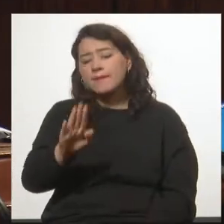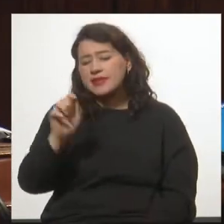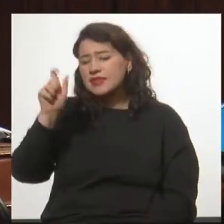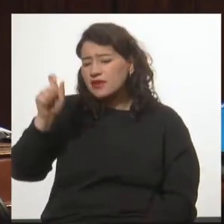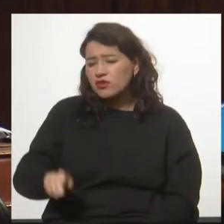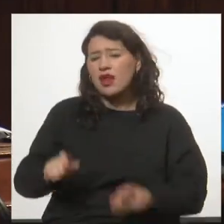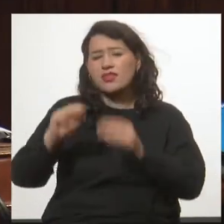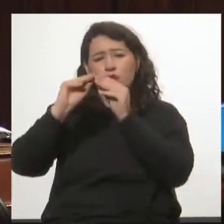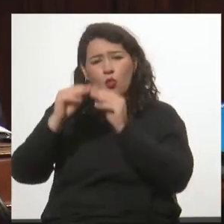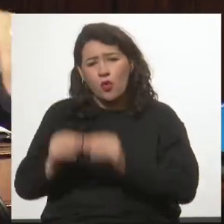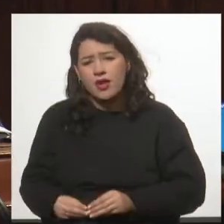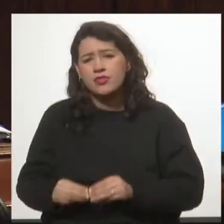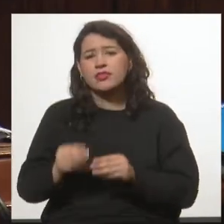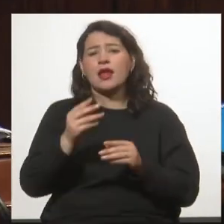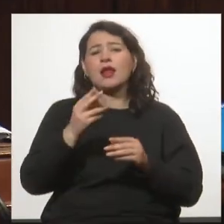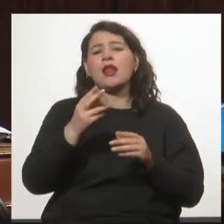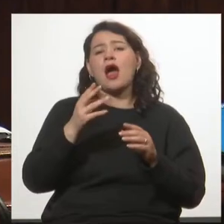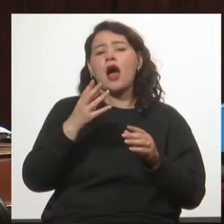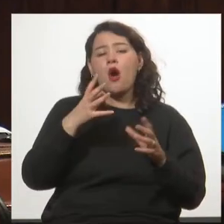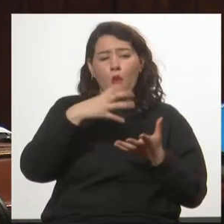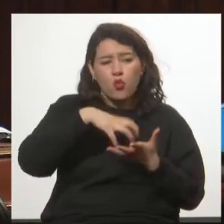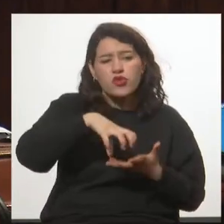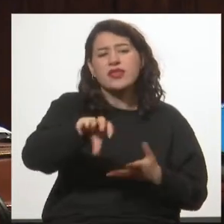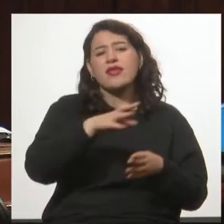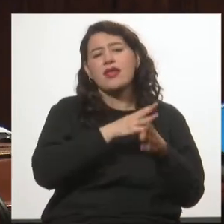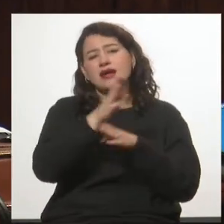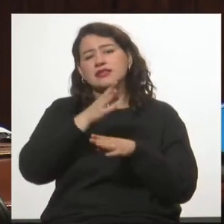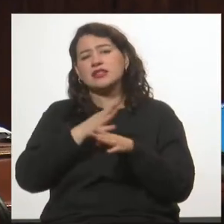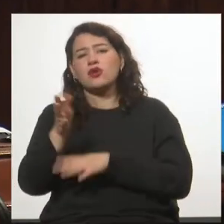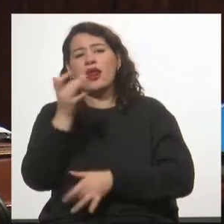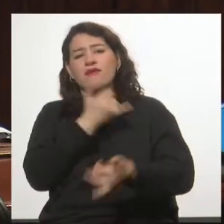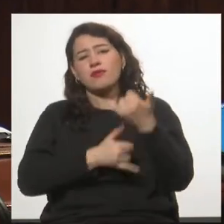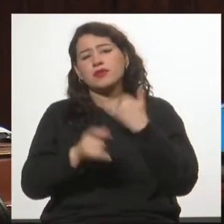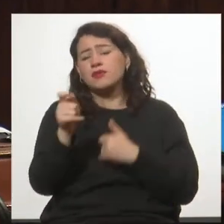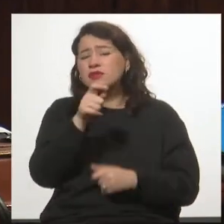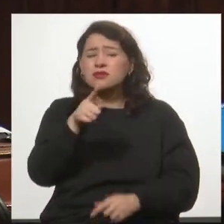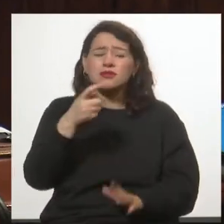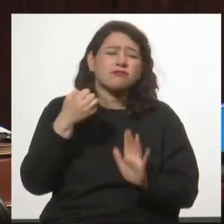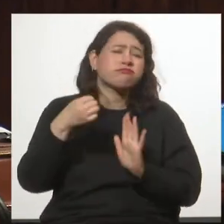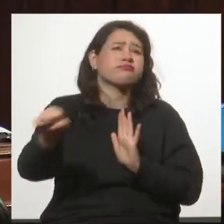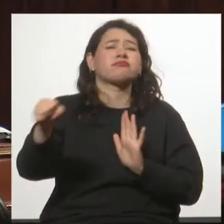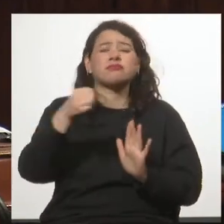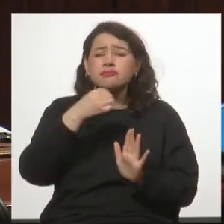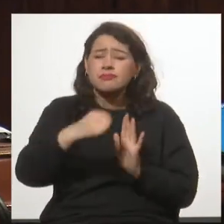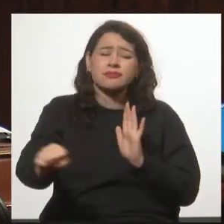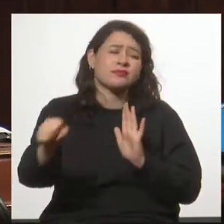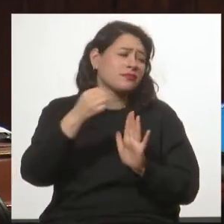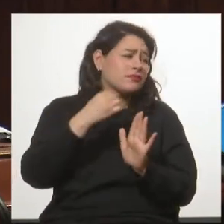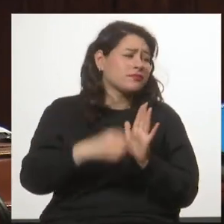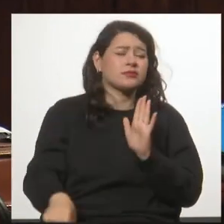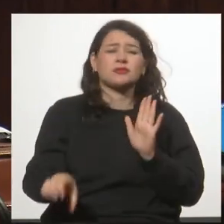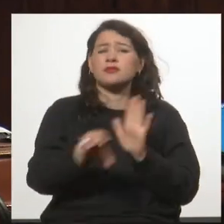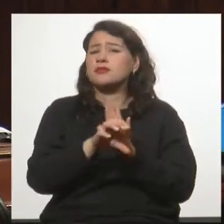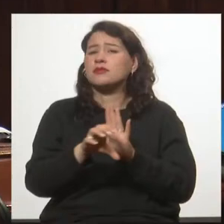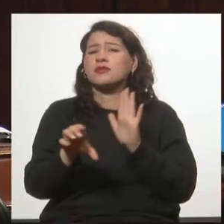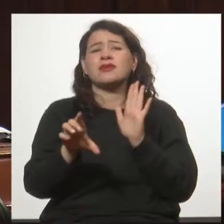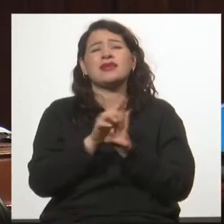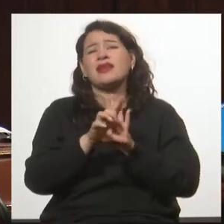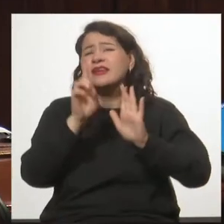cuentas y la unidad de acceso a la información pública que indica violaciones a la constitución apartamiento de la ley